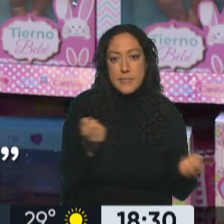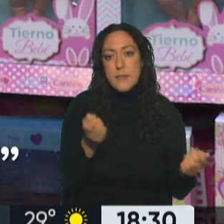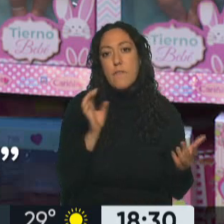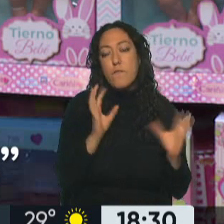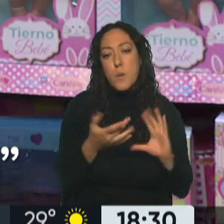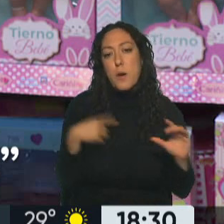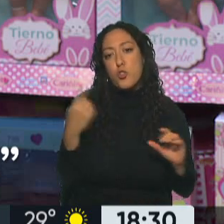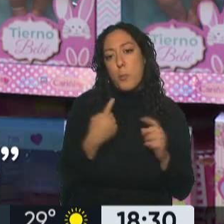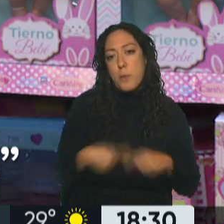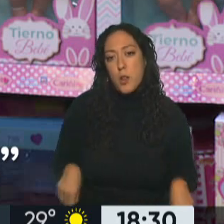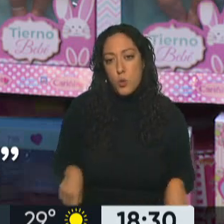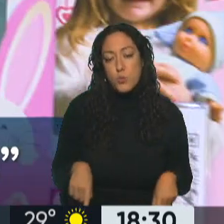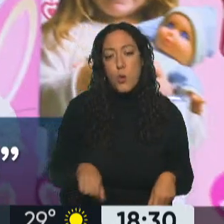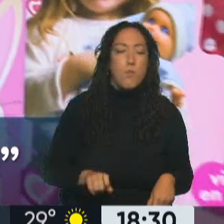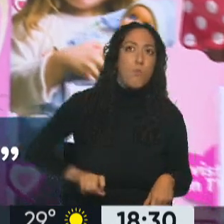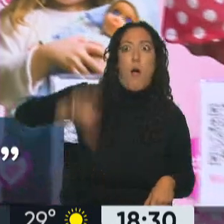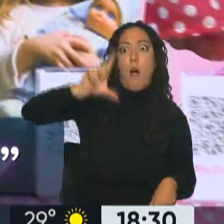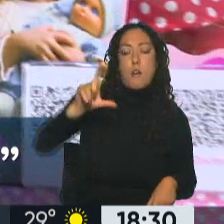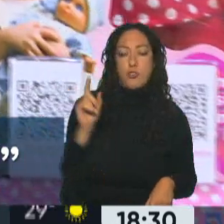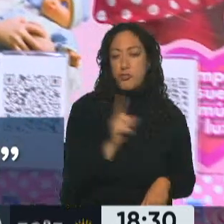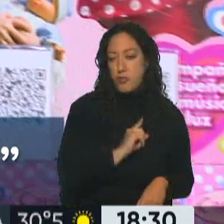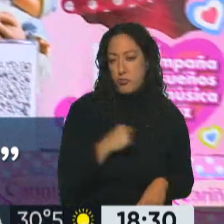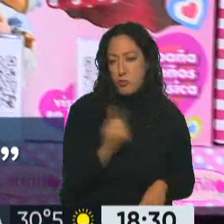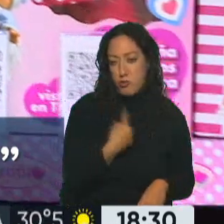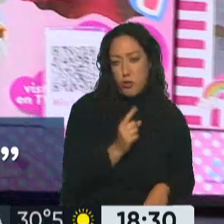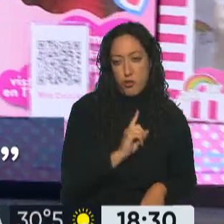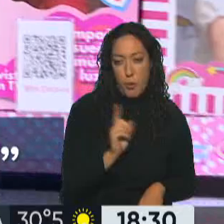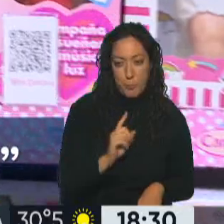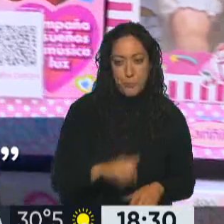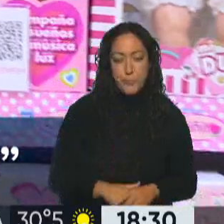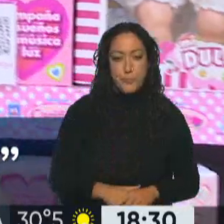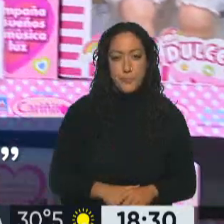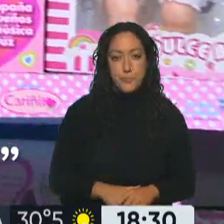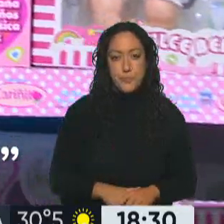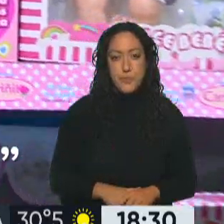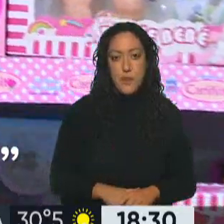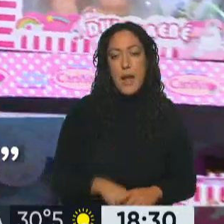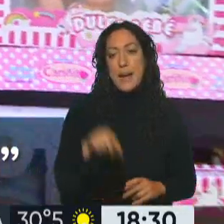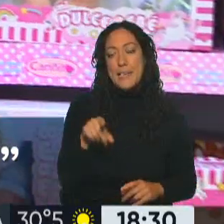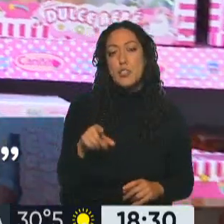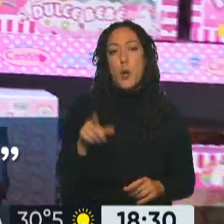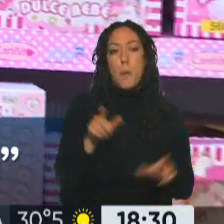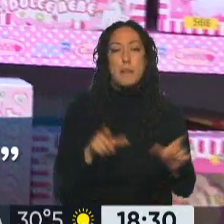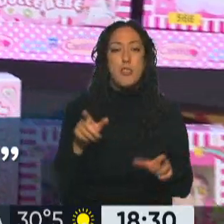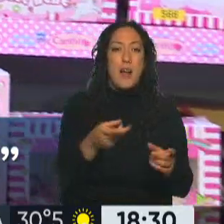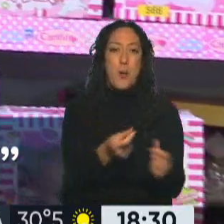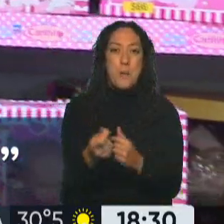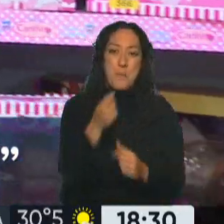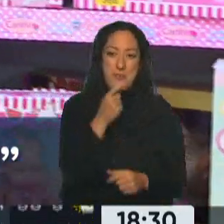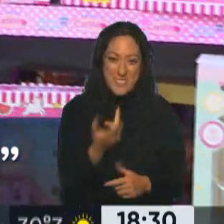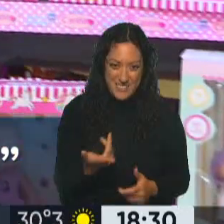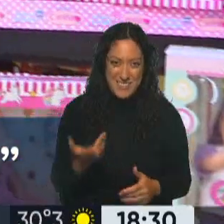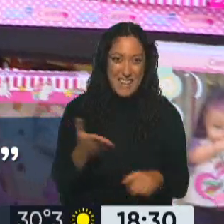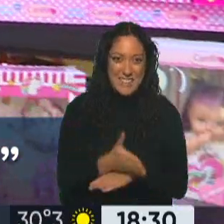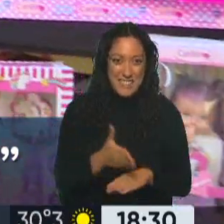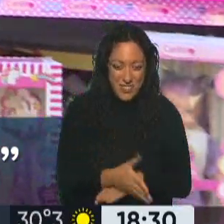otros productos que aumentaron, pero tiene que ser una ventaja para que el consumidor pueda acceder, ¿no? Cuando